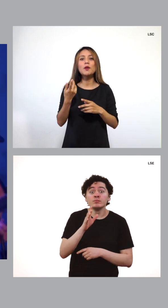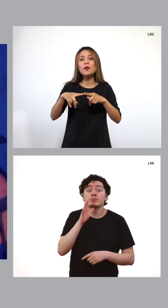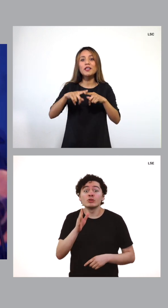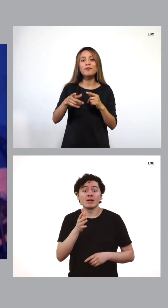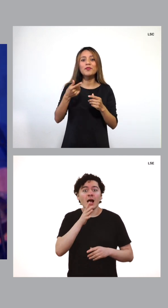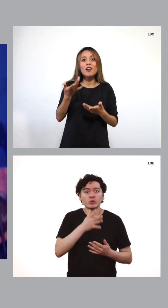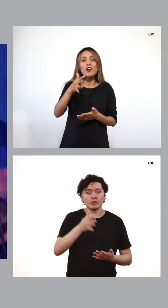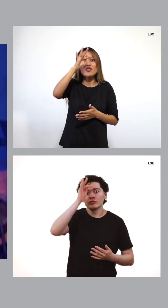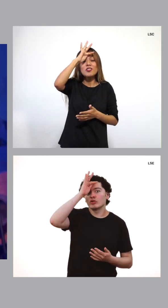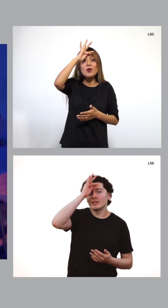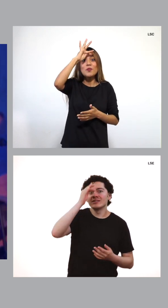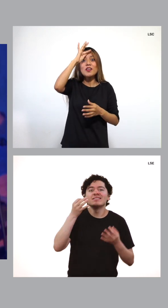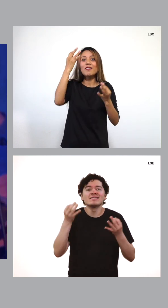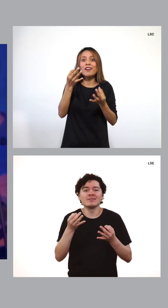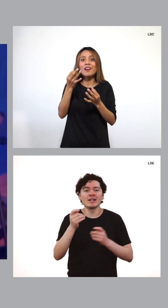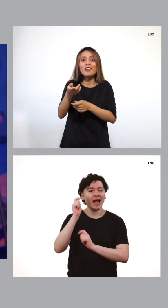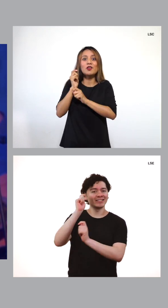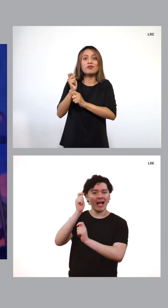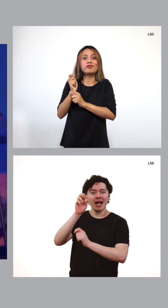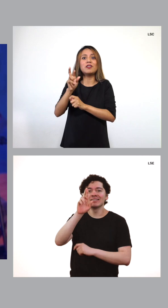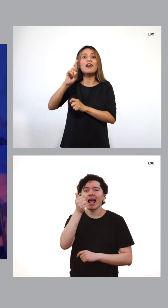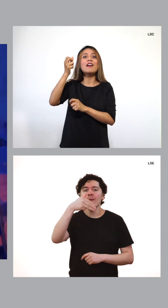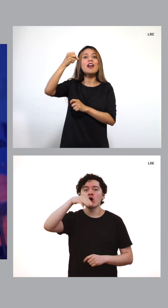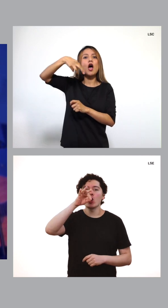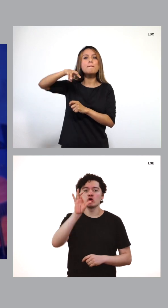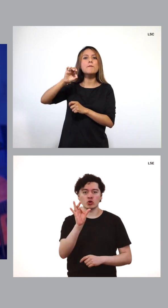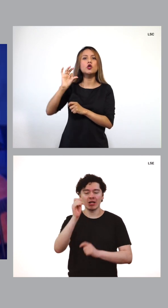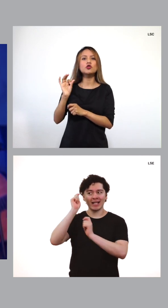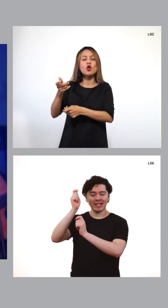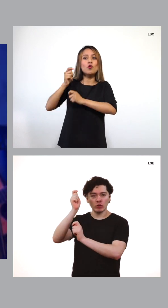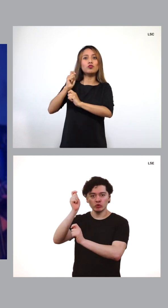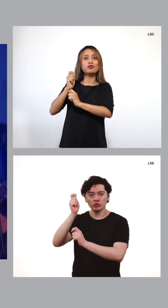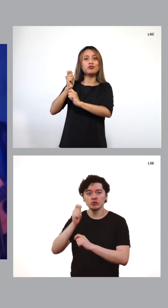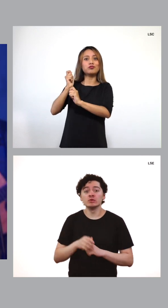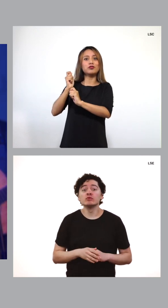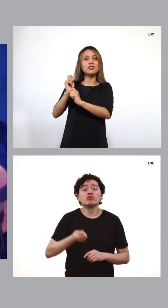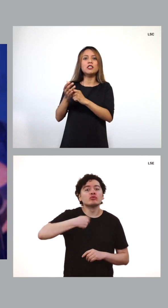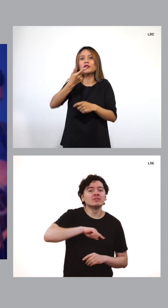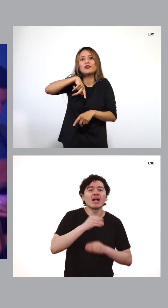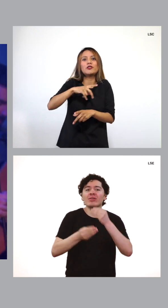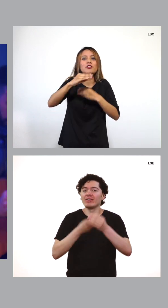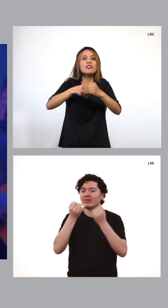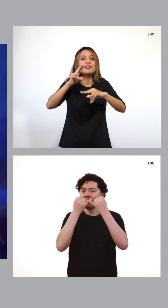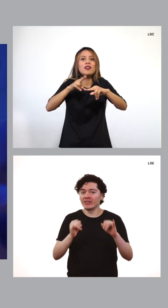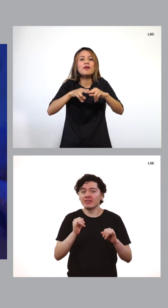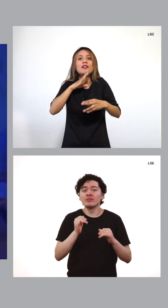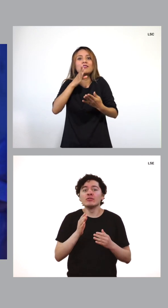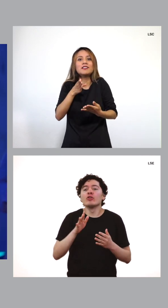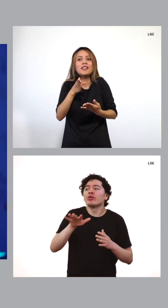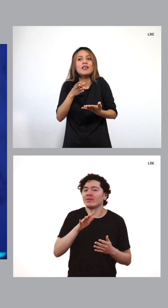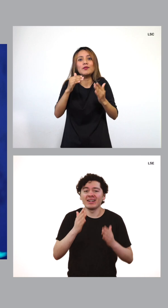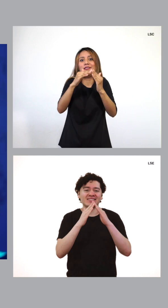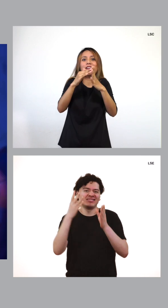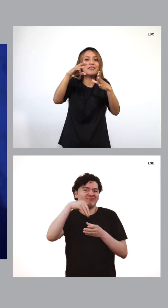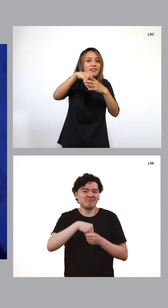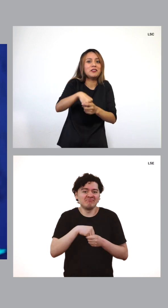Ramos. ¿Quién nos lo iba a decir? ¿Quién nos iba a decir que íbamos a celebrar Domingo de Ramos desde el salón de nuestra casa mientras nuestros